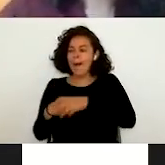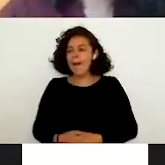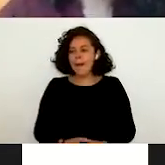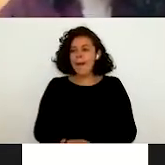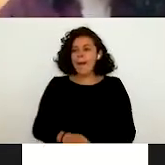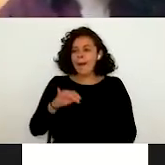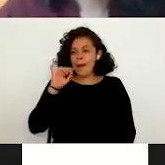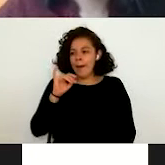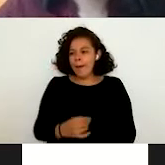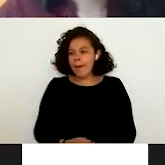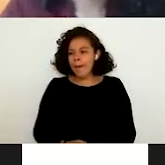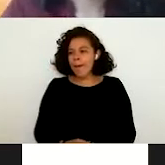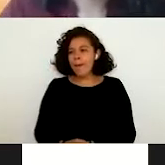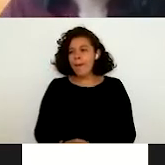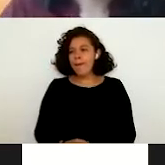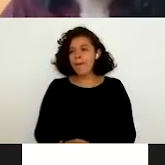Fortalecer, sí, bien.